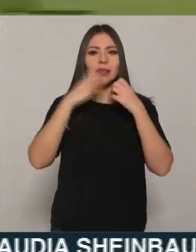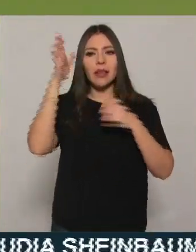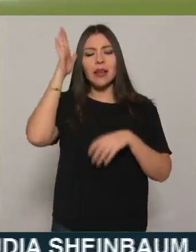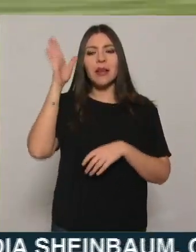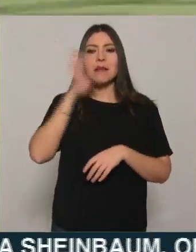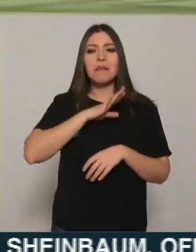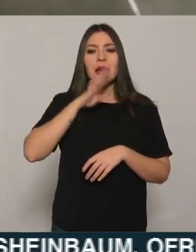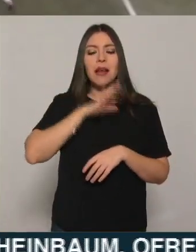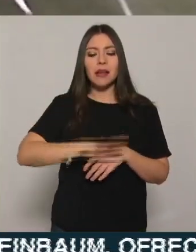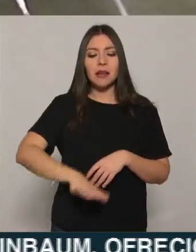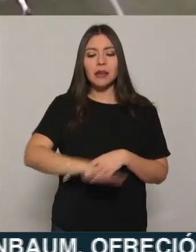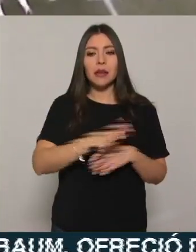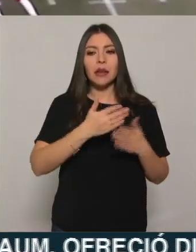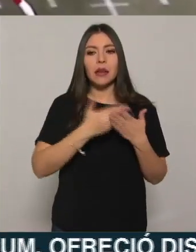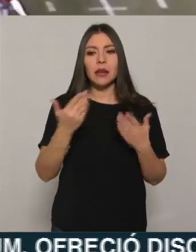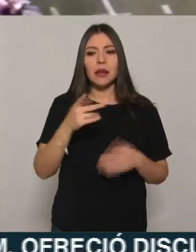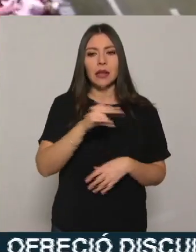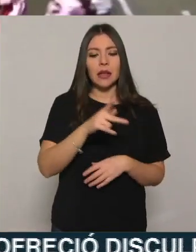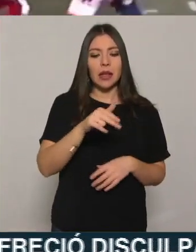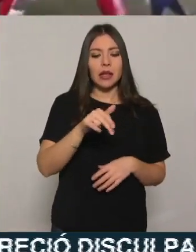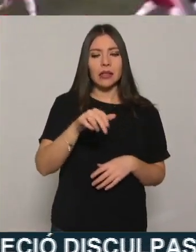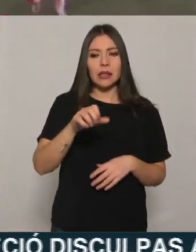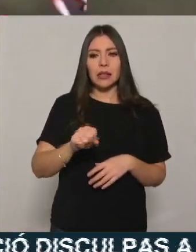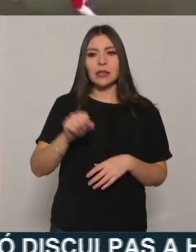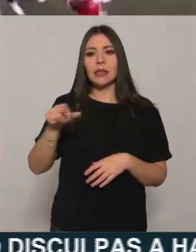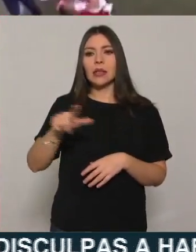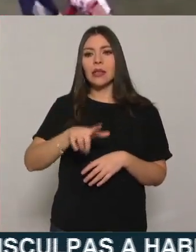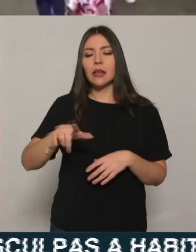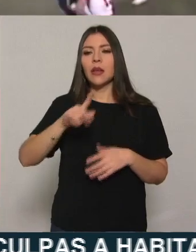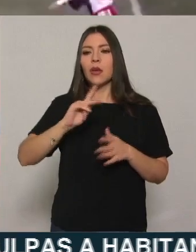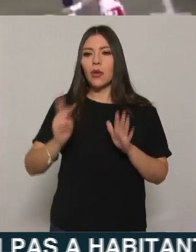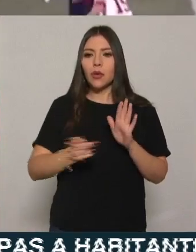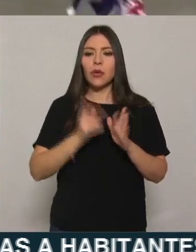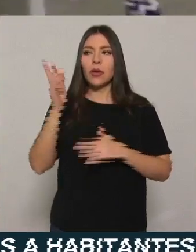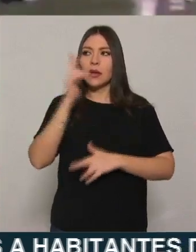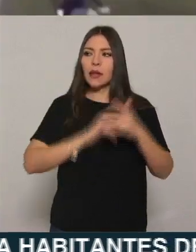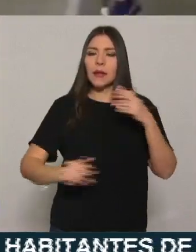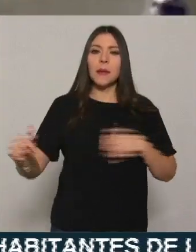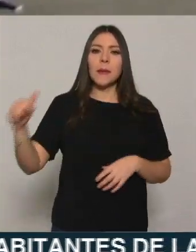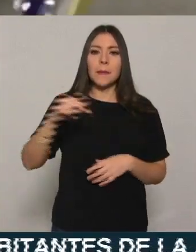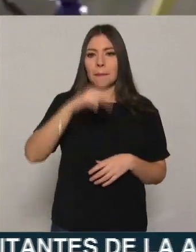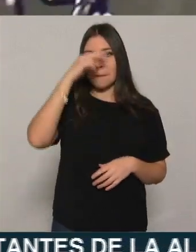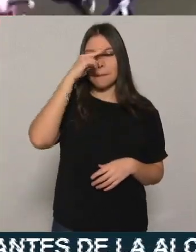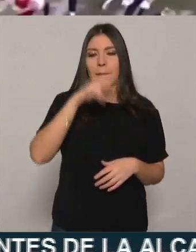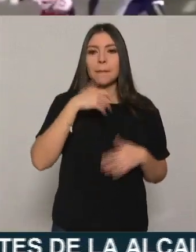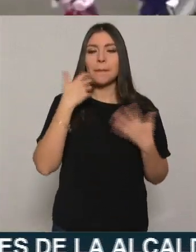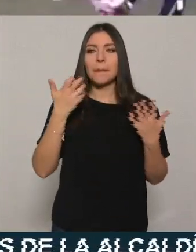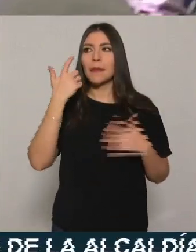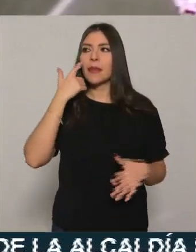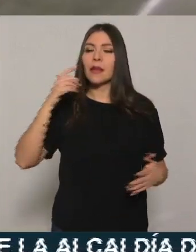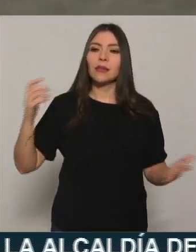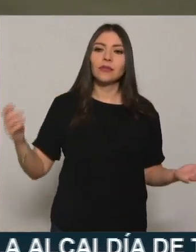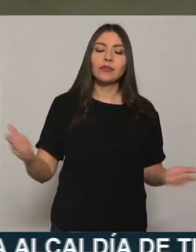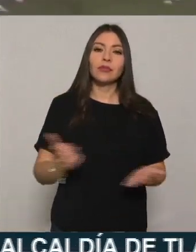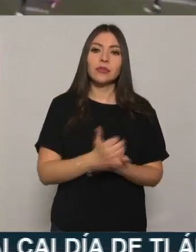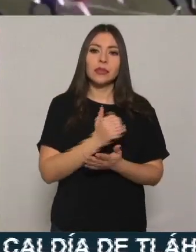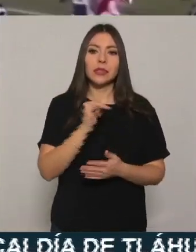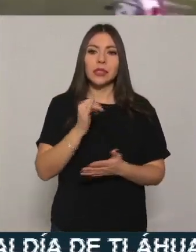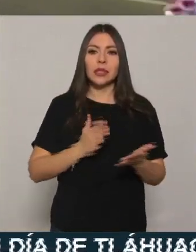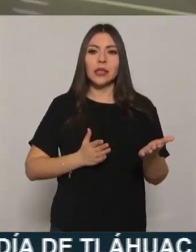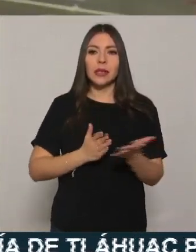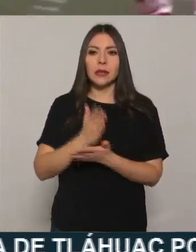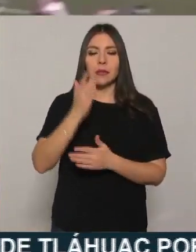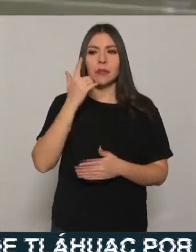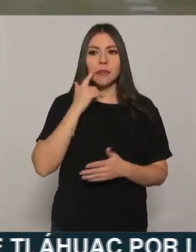y el MVP de la NFL en 2018, Patrick Mahomes, regresan a México con la firme intención de ganar para seguir en el